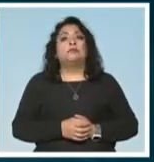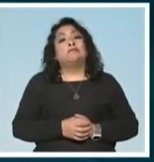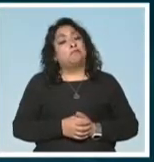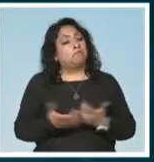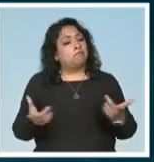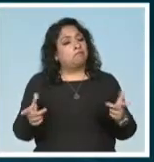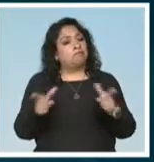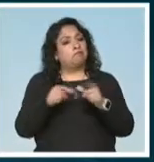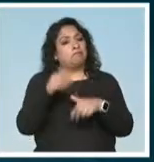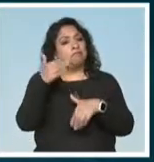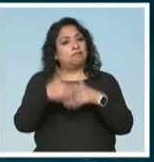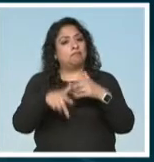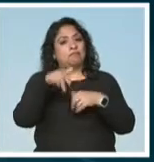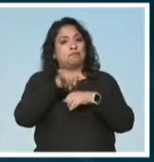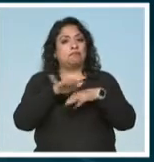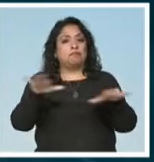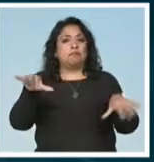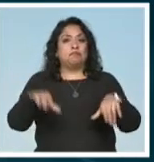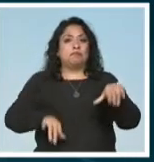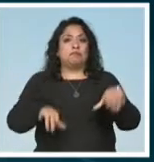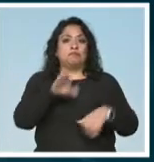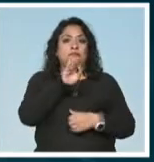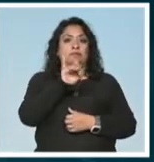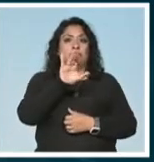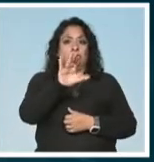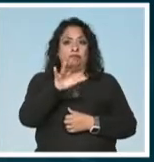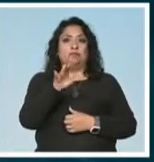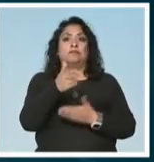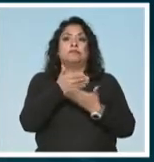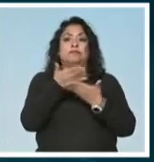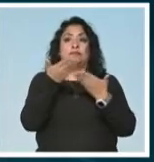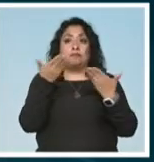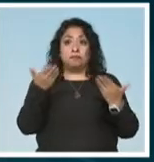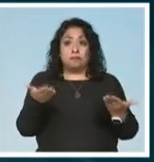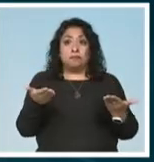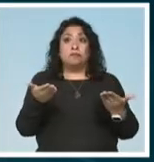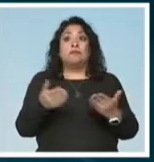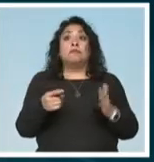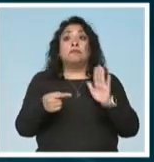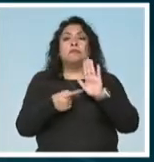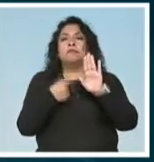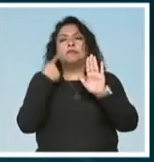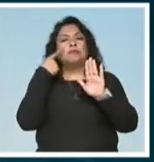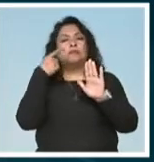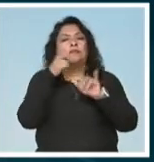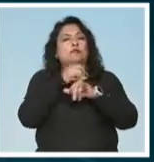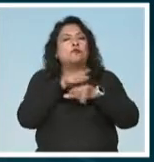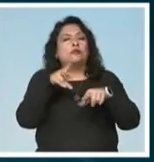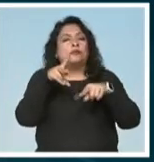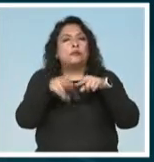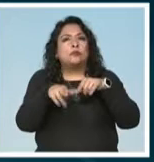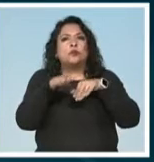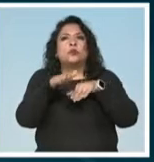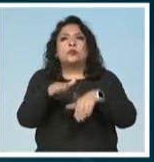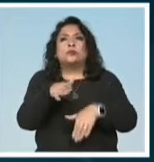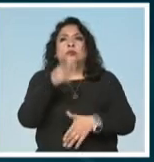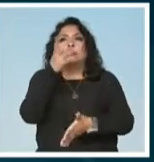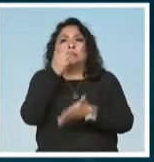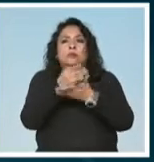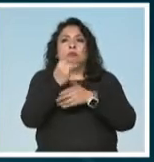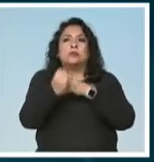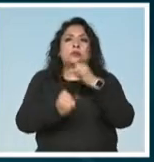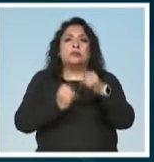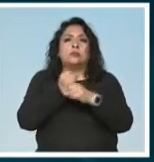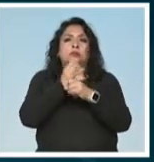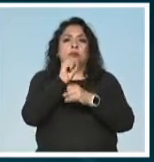Pues hasta aquí el reporte de las actividades cervantinas. Los vamos a dejar con una pequeña información sobre la única